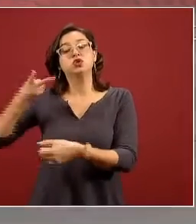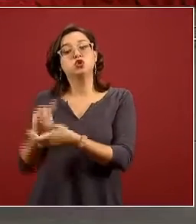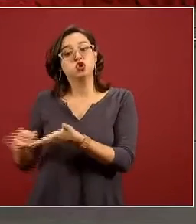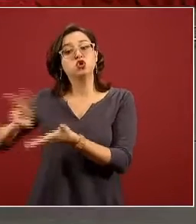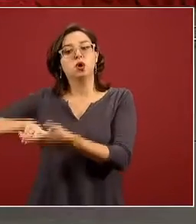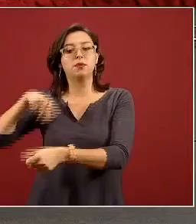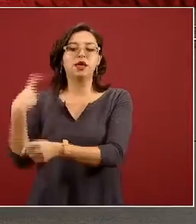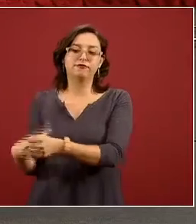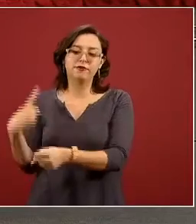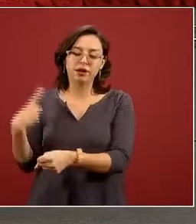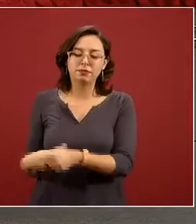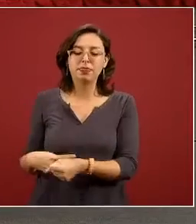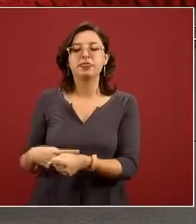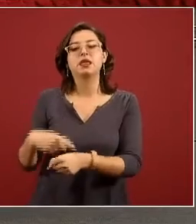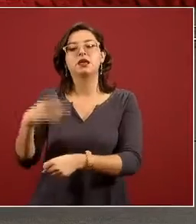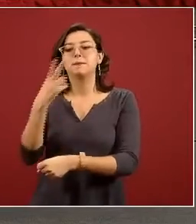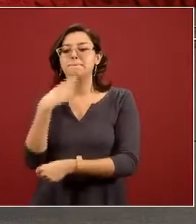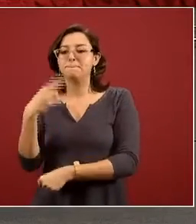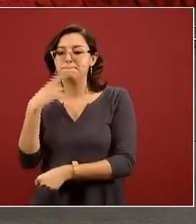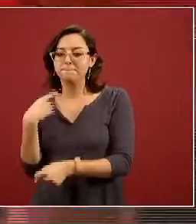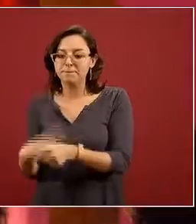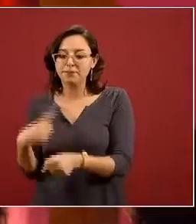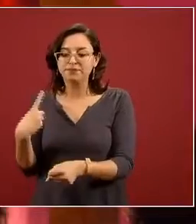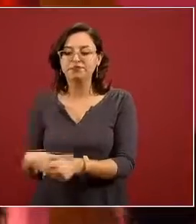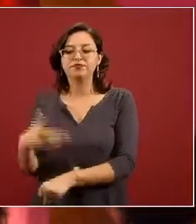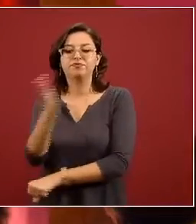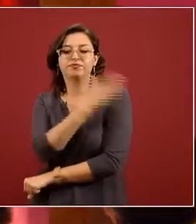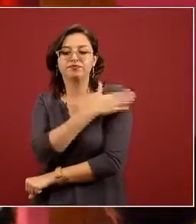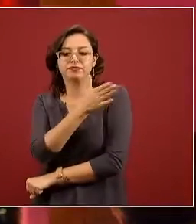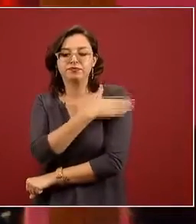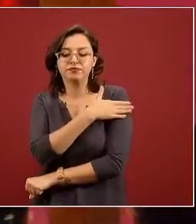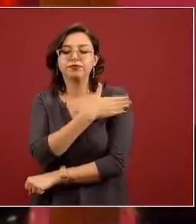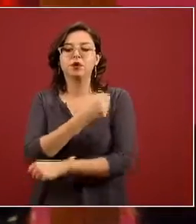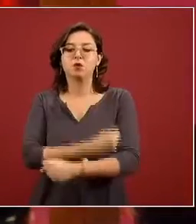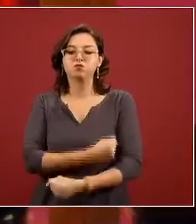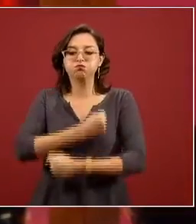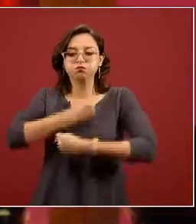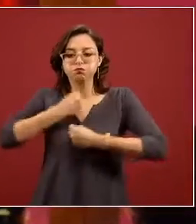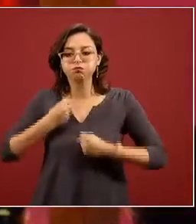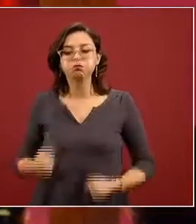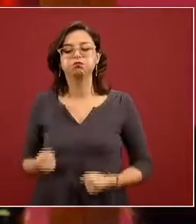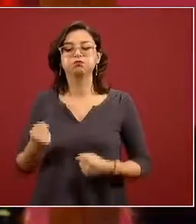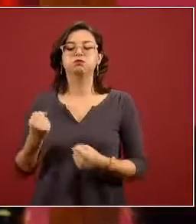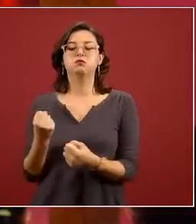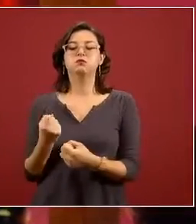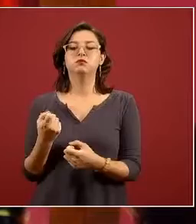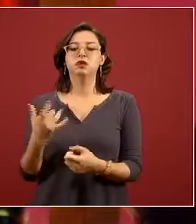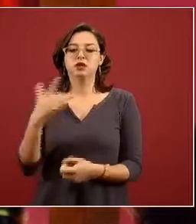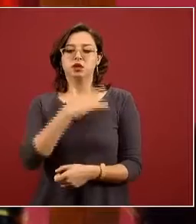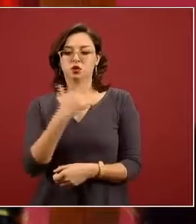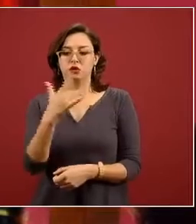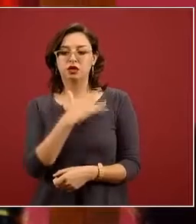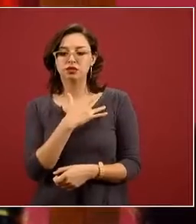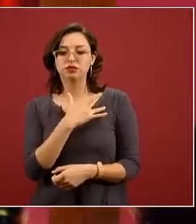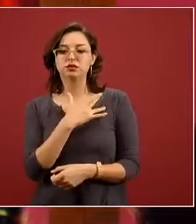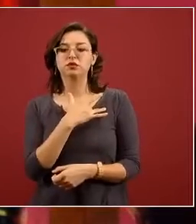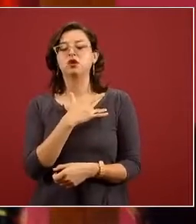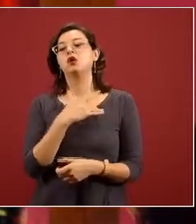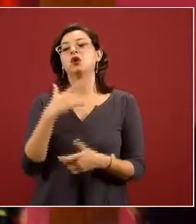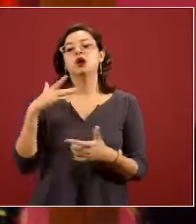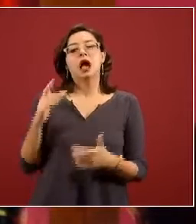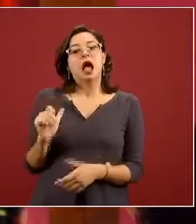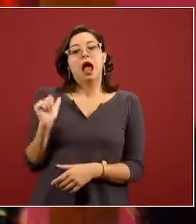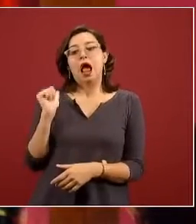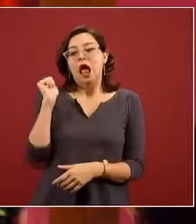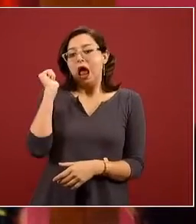son la presencia de diabetes, de hipertensión, de obesidad, de enfermedad cardíaca, de algún tipo